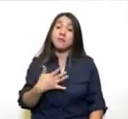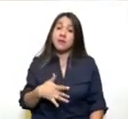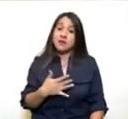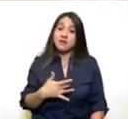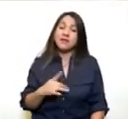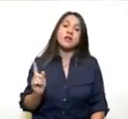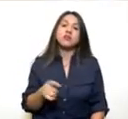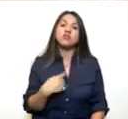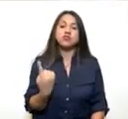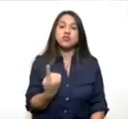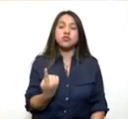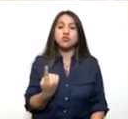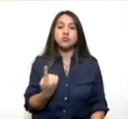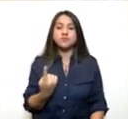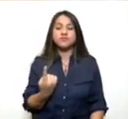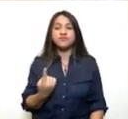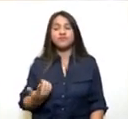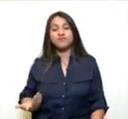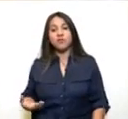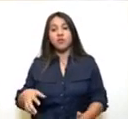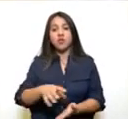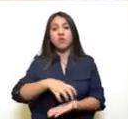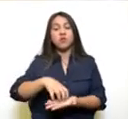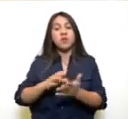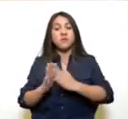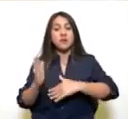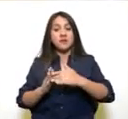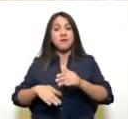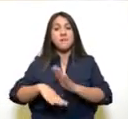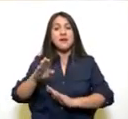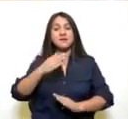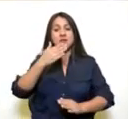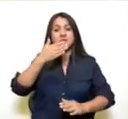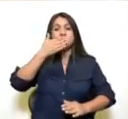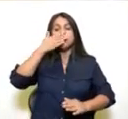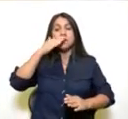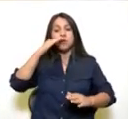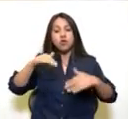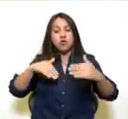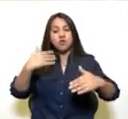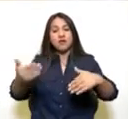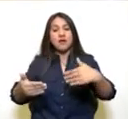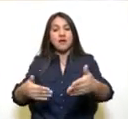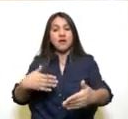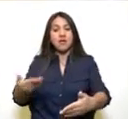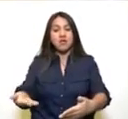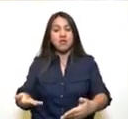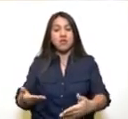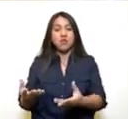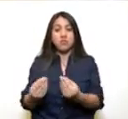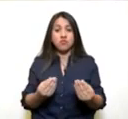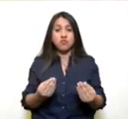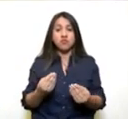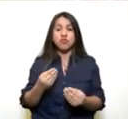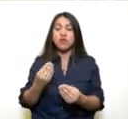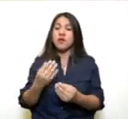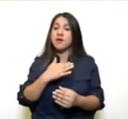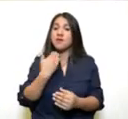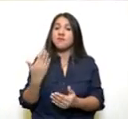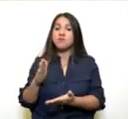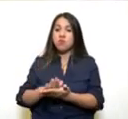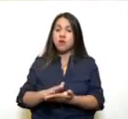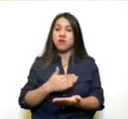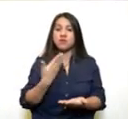nosotros vamos a llegar no sólo a más contagiados sino que a 300 fallecidos en la comuna de la pintana